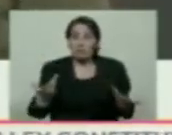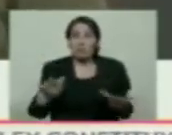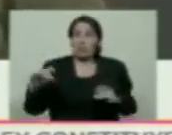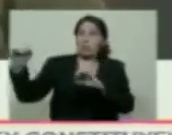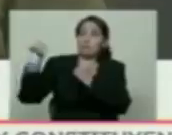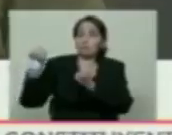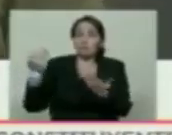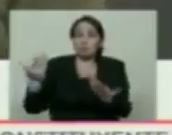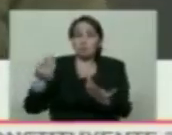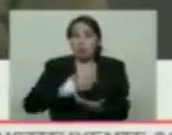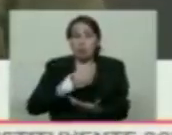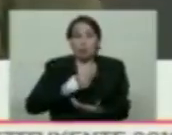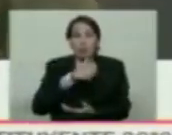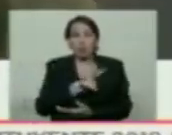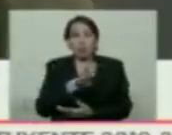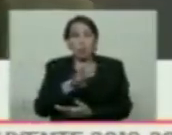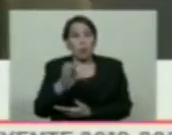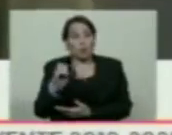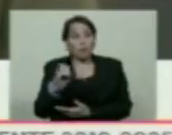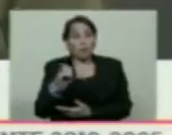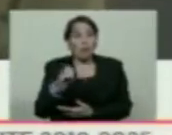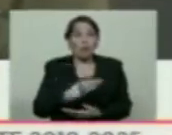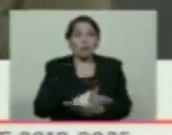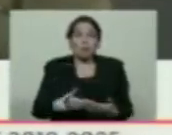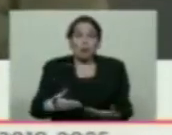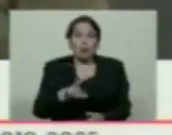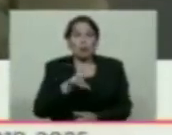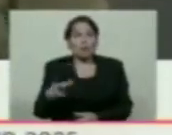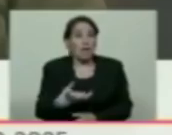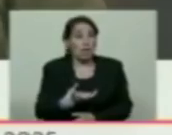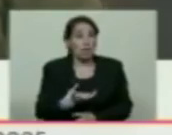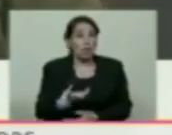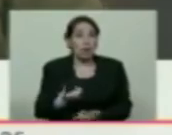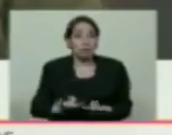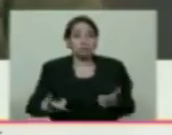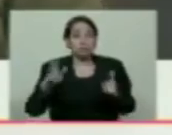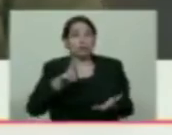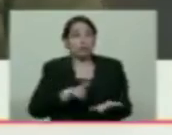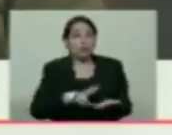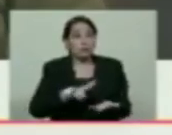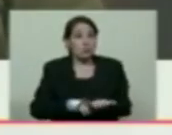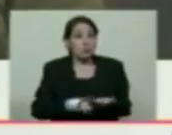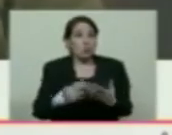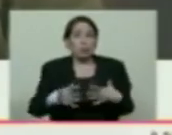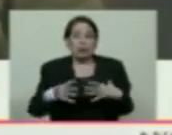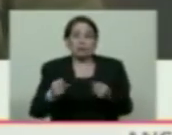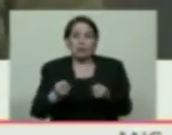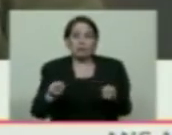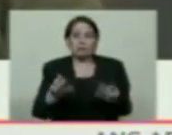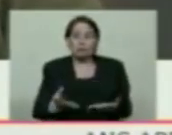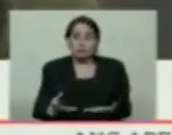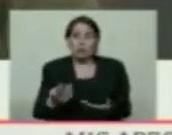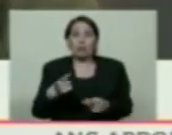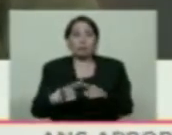traer. Hay 240 millones de euros que el presidente autorizó para todo el abastecimiento del sector salud, que está